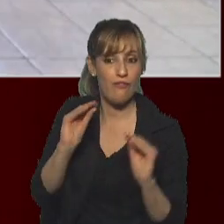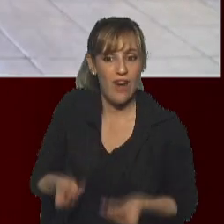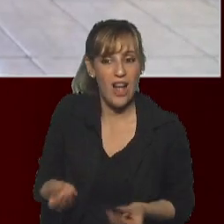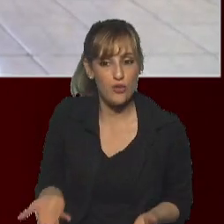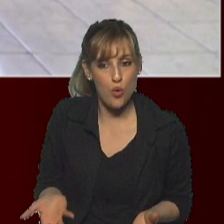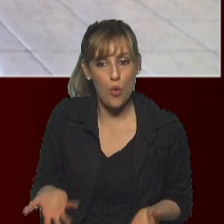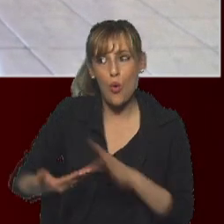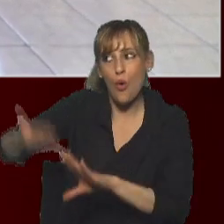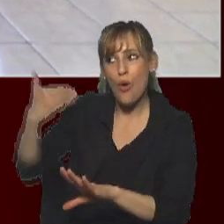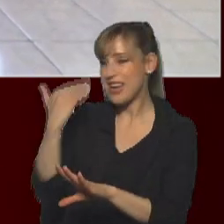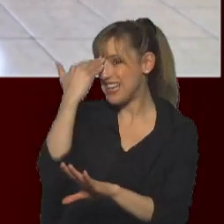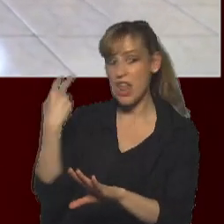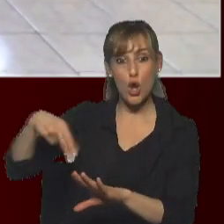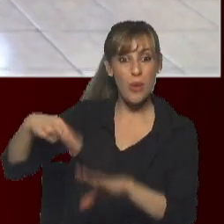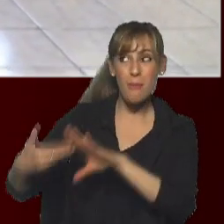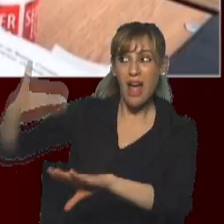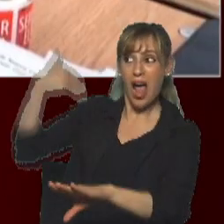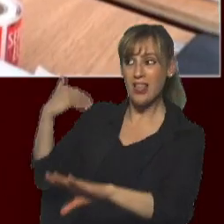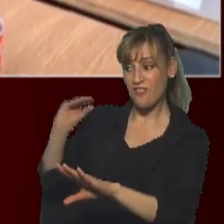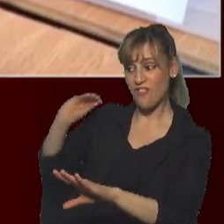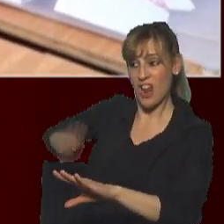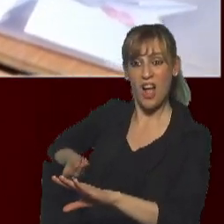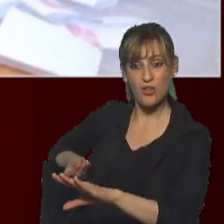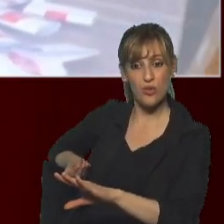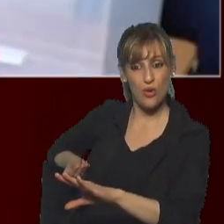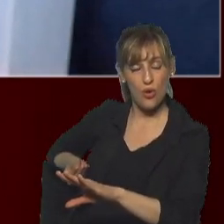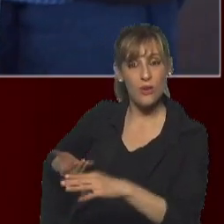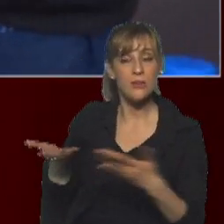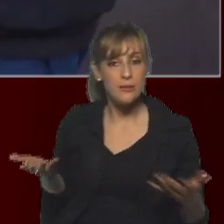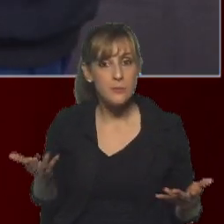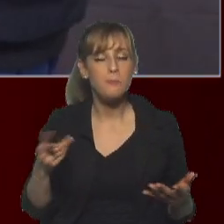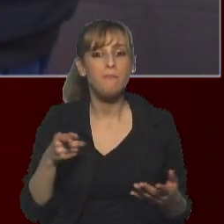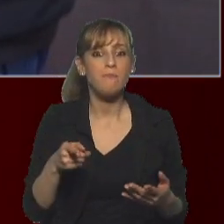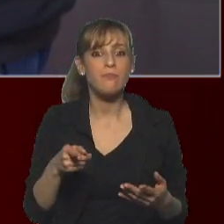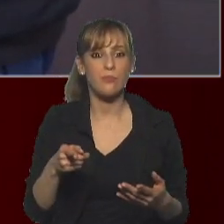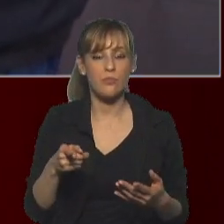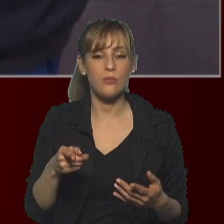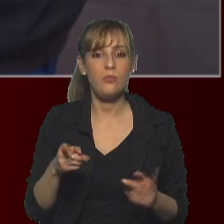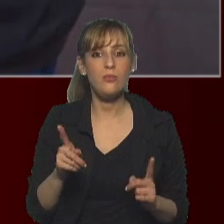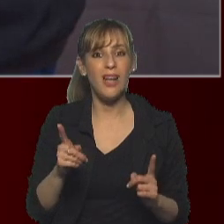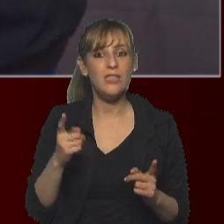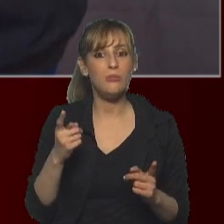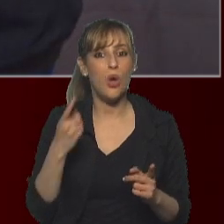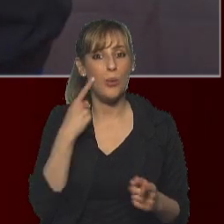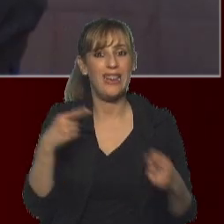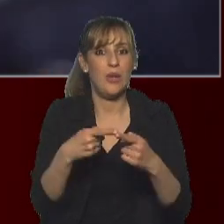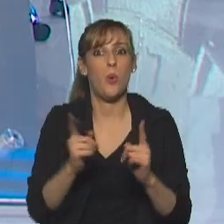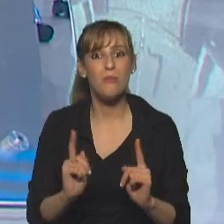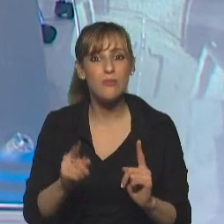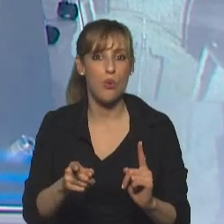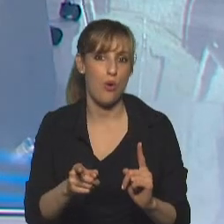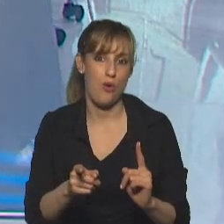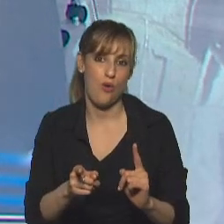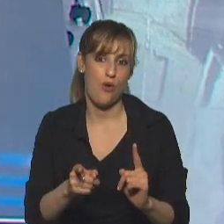yo creo que el acuerdo del 15 de noviembre se revela como un acuerdo que tenía por objeto hacer fracasar el proceso constituyente y